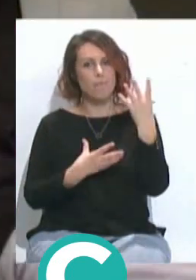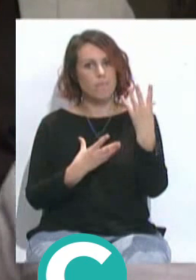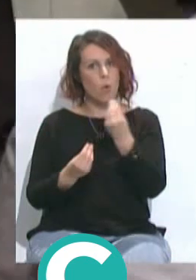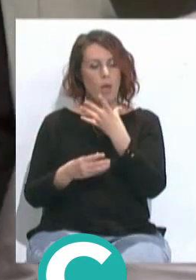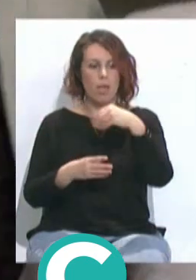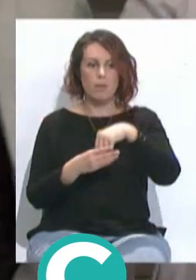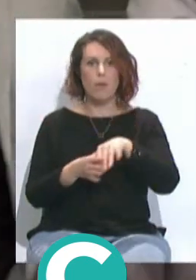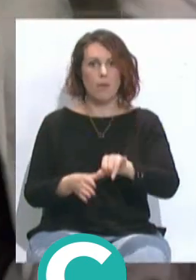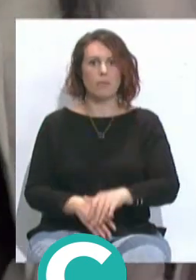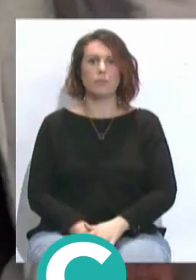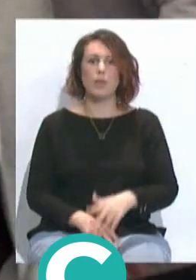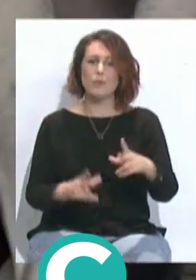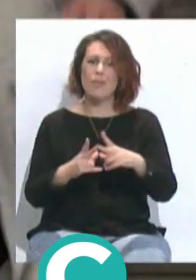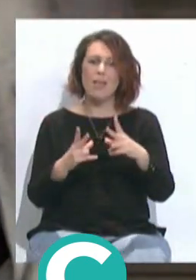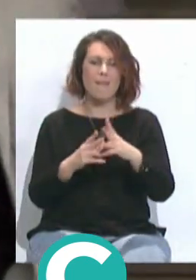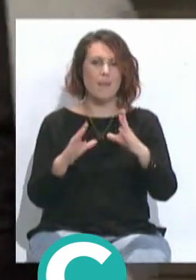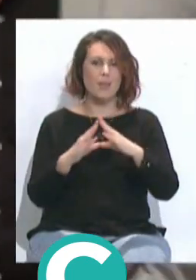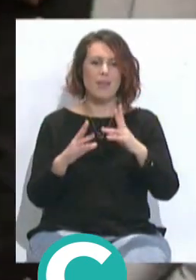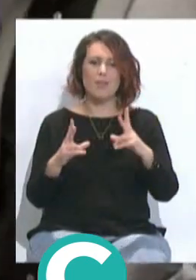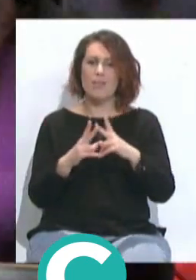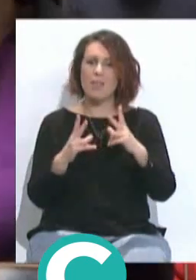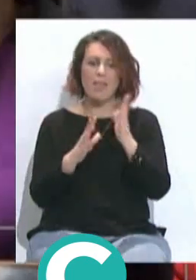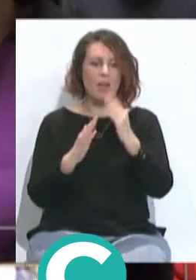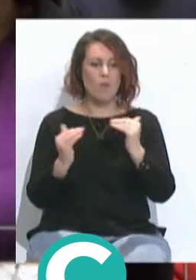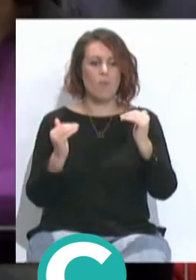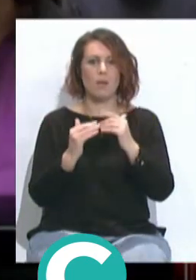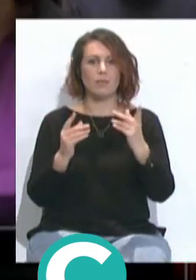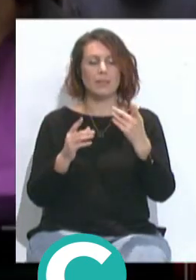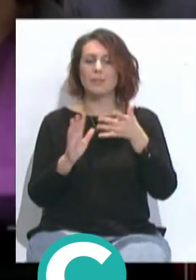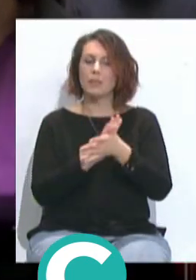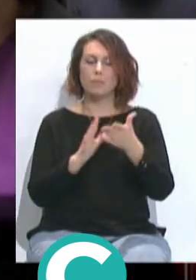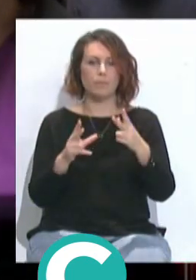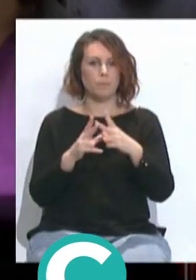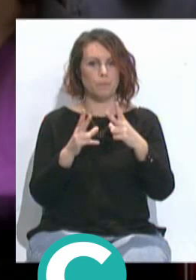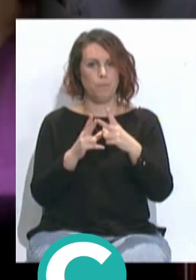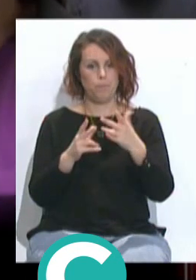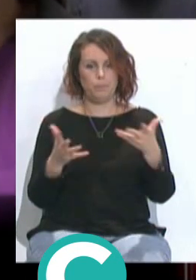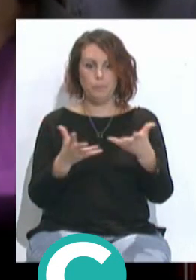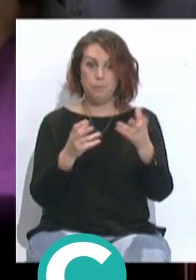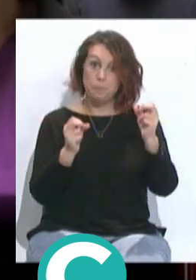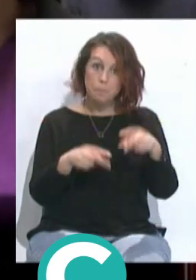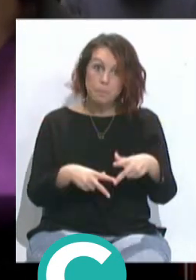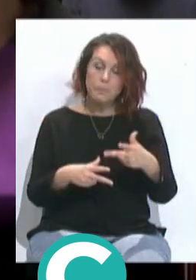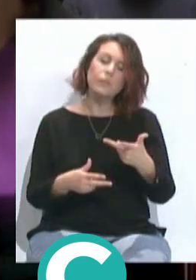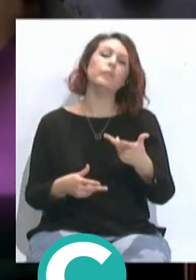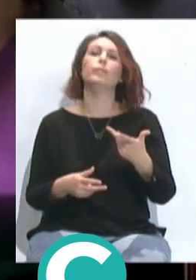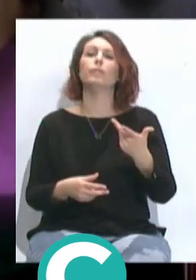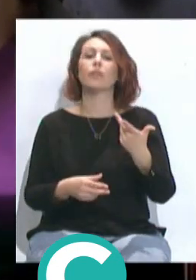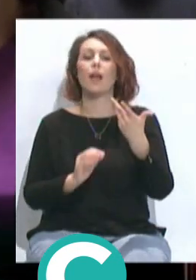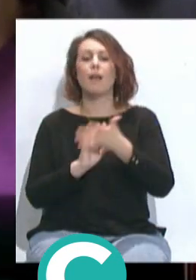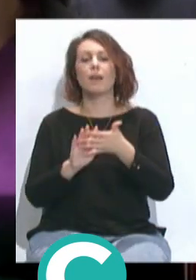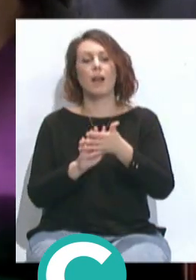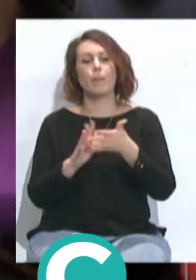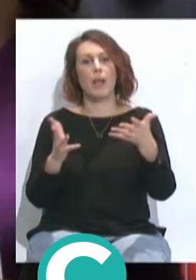forman parte. Una sociedad feminista, una sociedad igualitaria, es una sociedad también sin precariedad. No solamente hablar